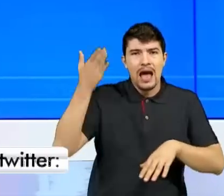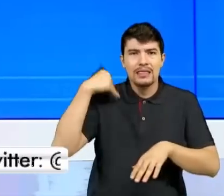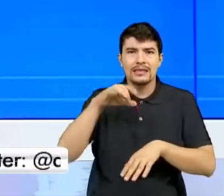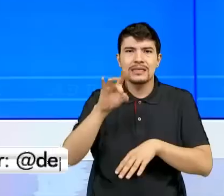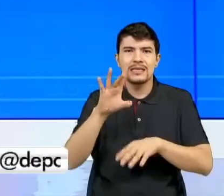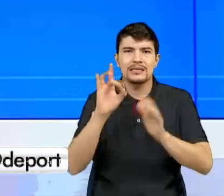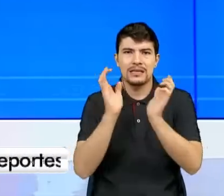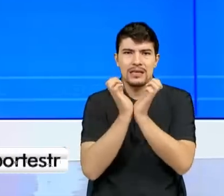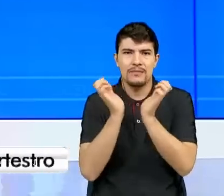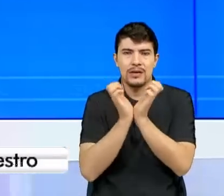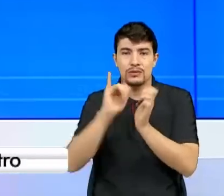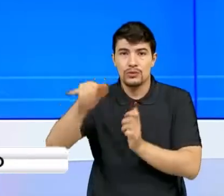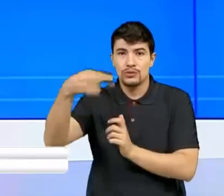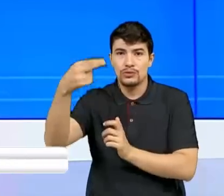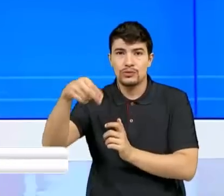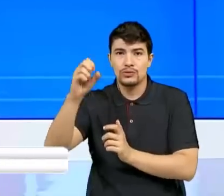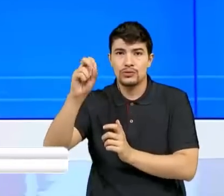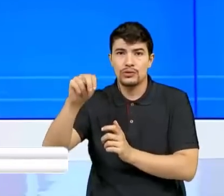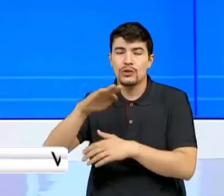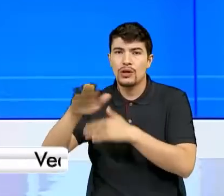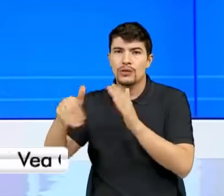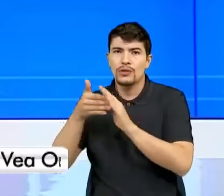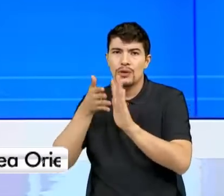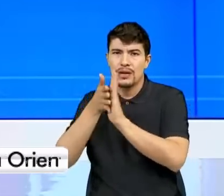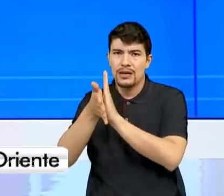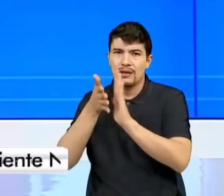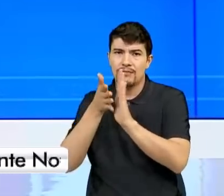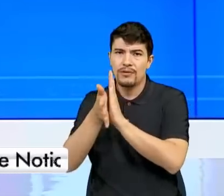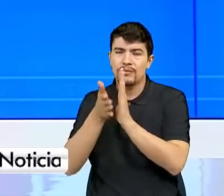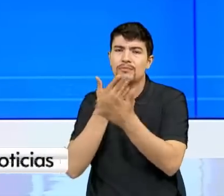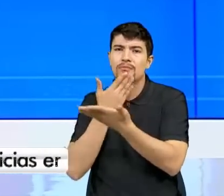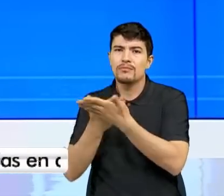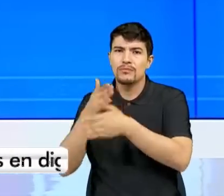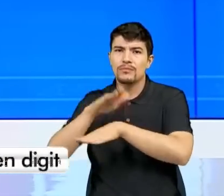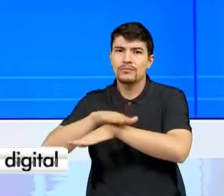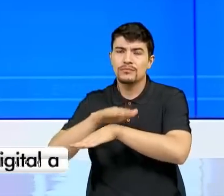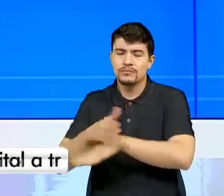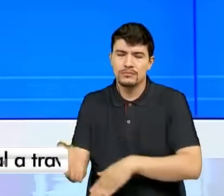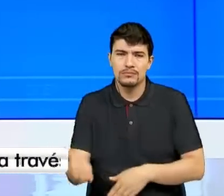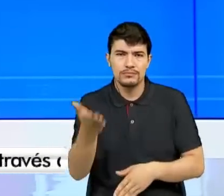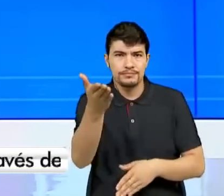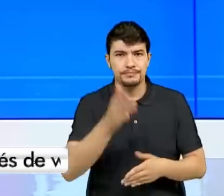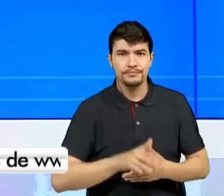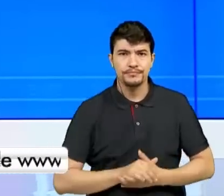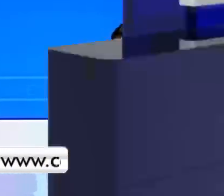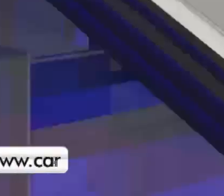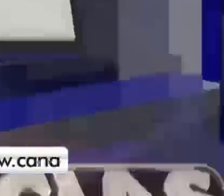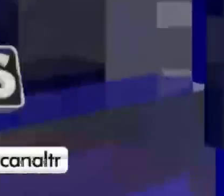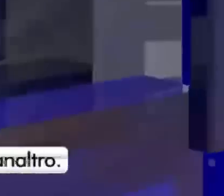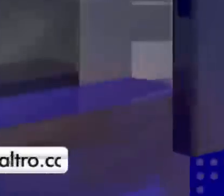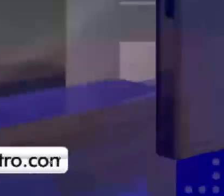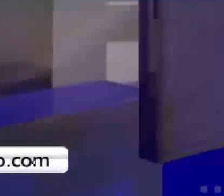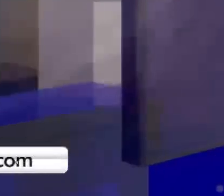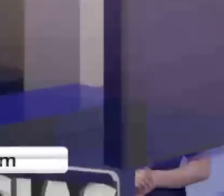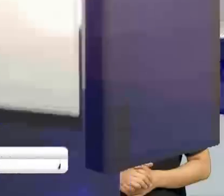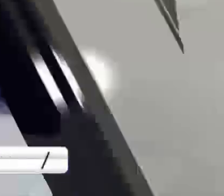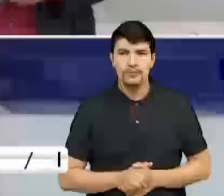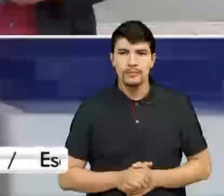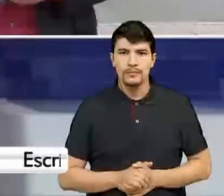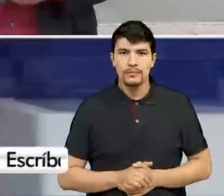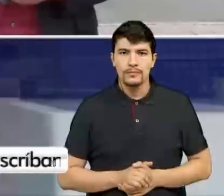mayo. John López nos tiene la ampliación de esta trágica noticia. John, muy buenas tardes. Adelante con toda la información.